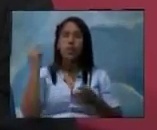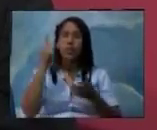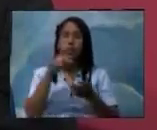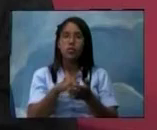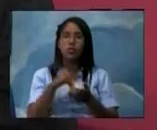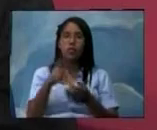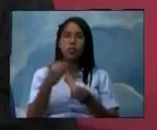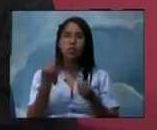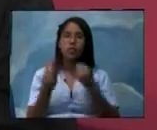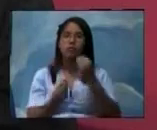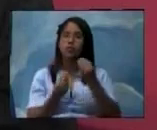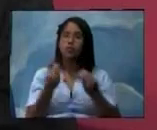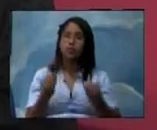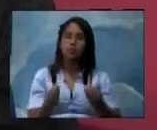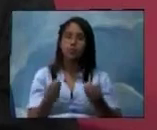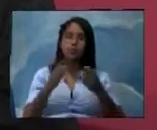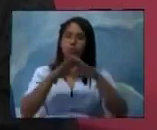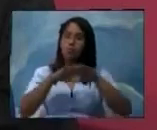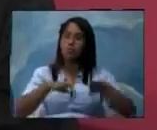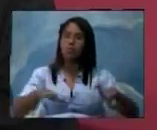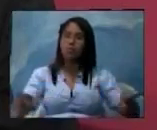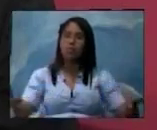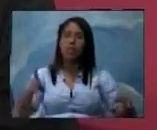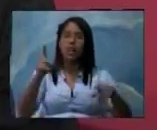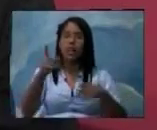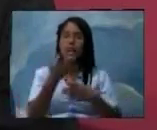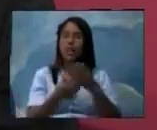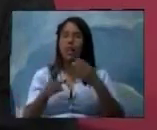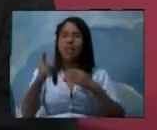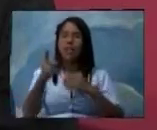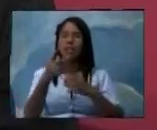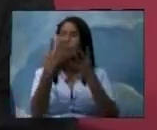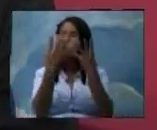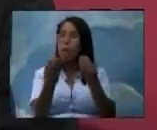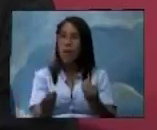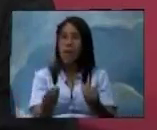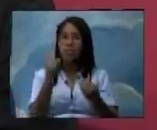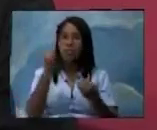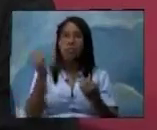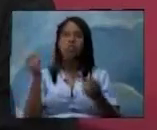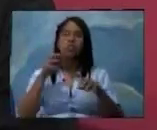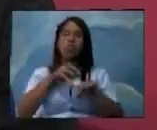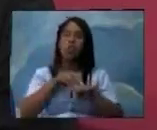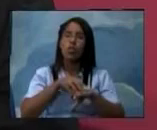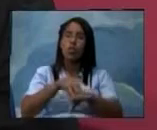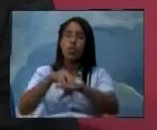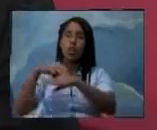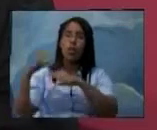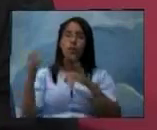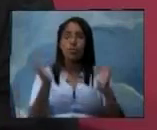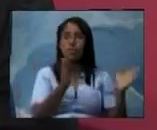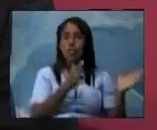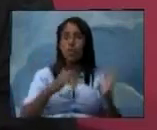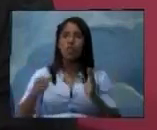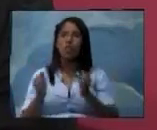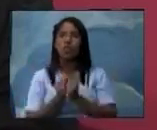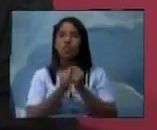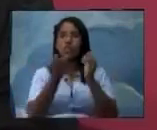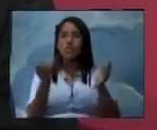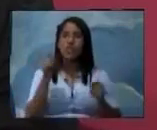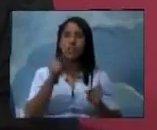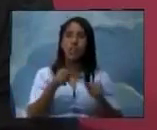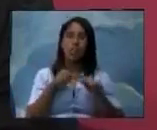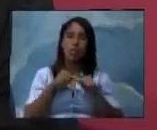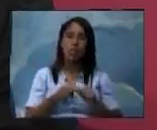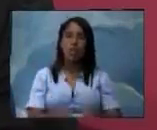fueron como tamo de las eras del verano. Y se los llevó el viento sin que de ellos